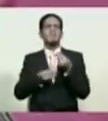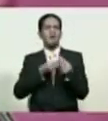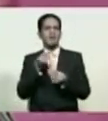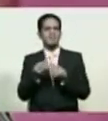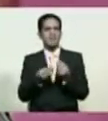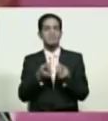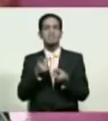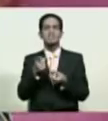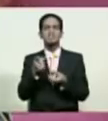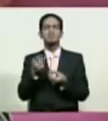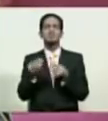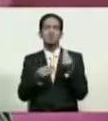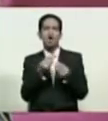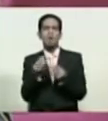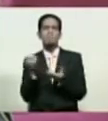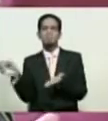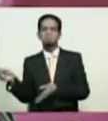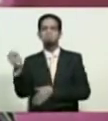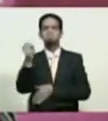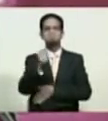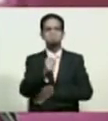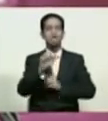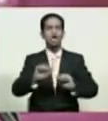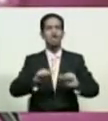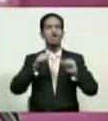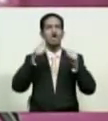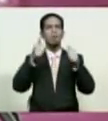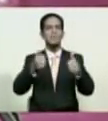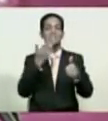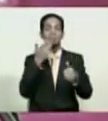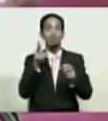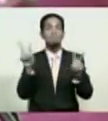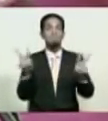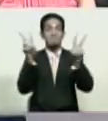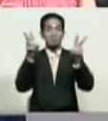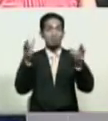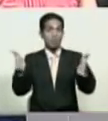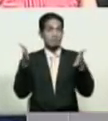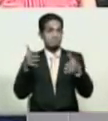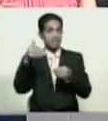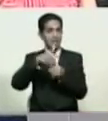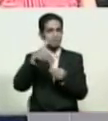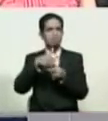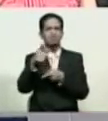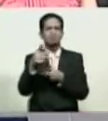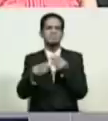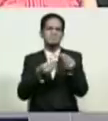el movimiento Somos Venezuela como organización política luego de esta victoria electoral.